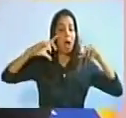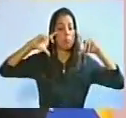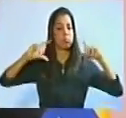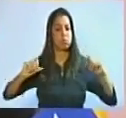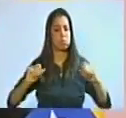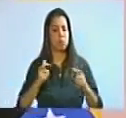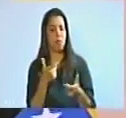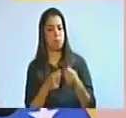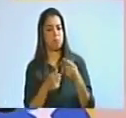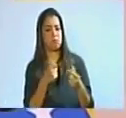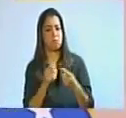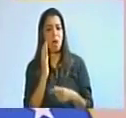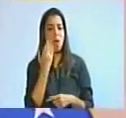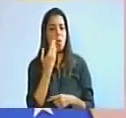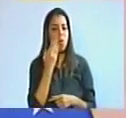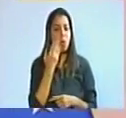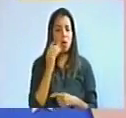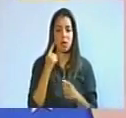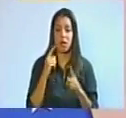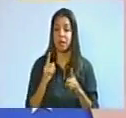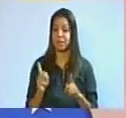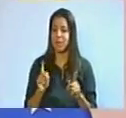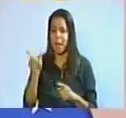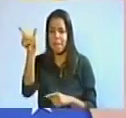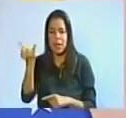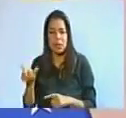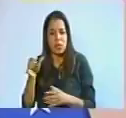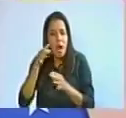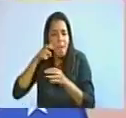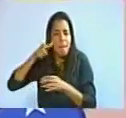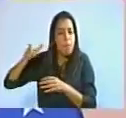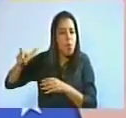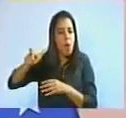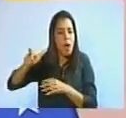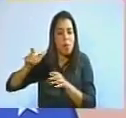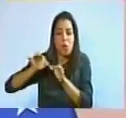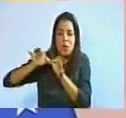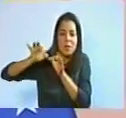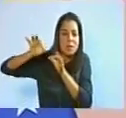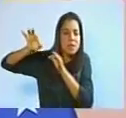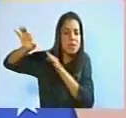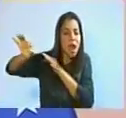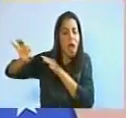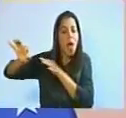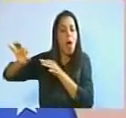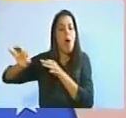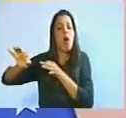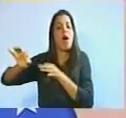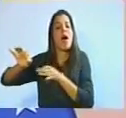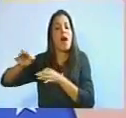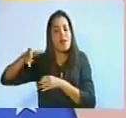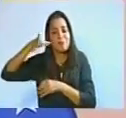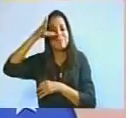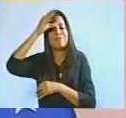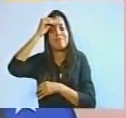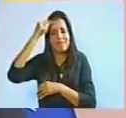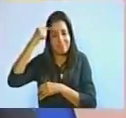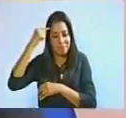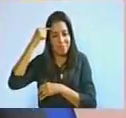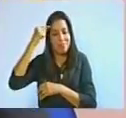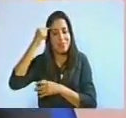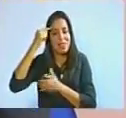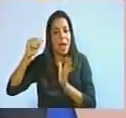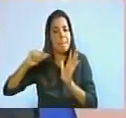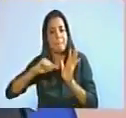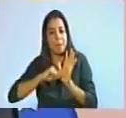redes sociales, los que tienen teléfonos inteligentes, lo más humilde allá en el campo, en el pueblo, tienen que llegarle